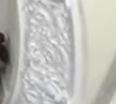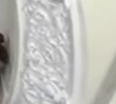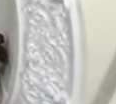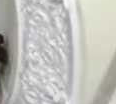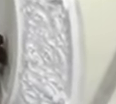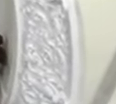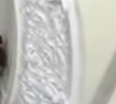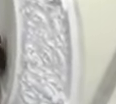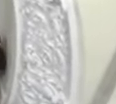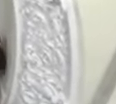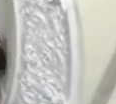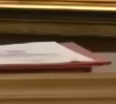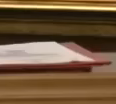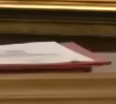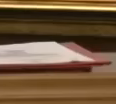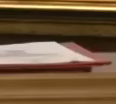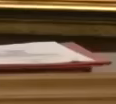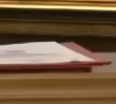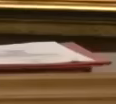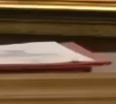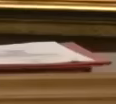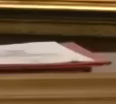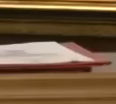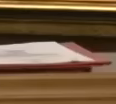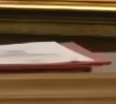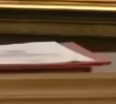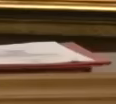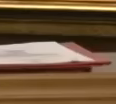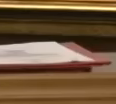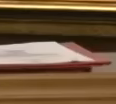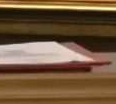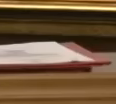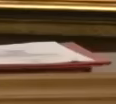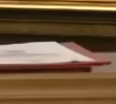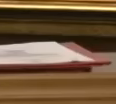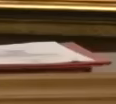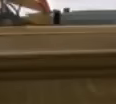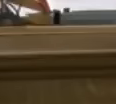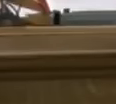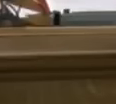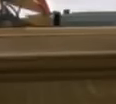corregido el desliz técnico. Adelante, ciudadana secretaria.